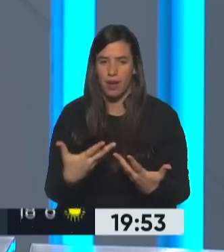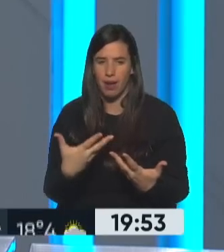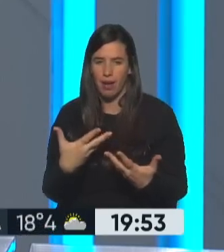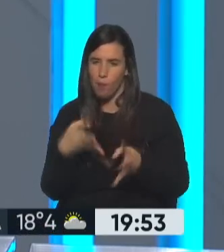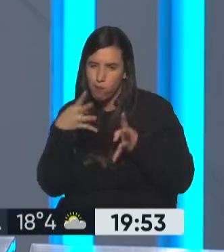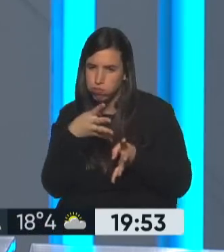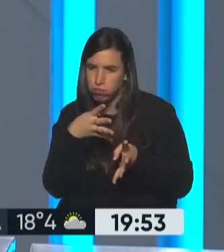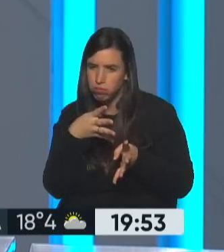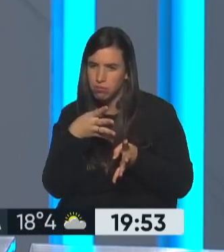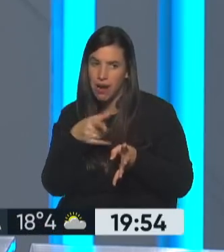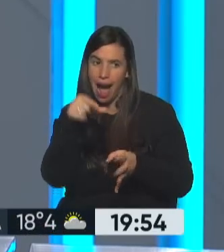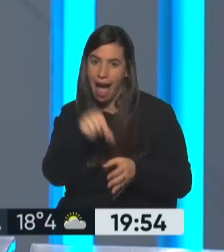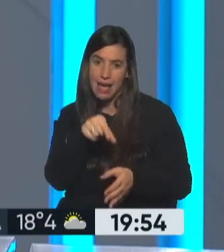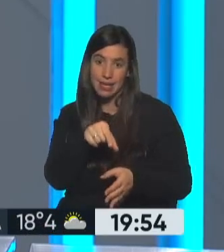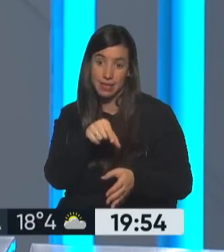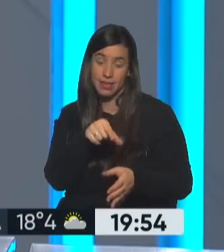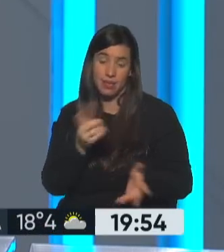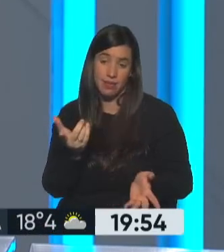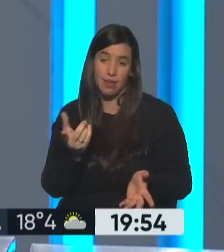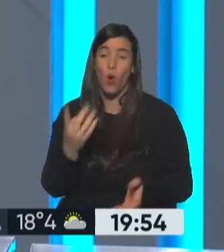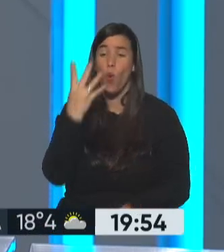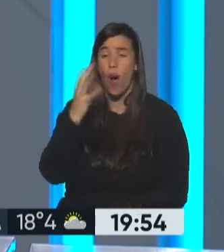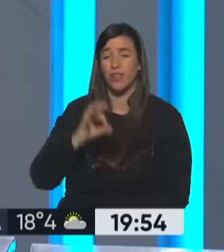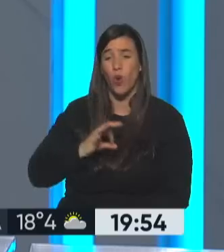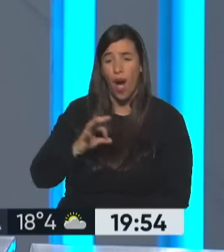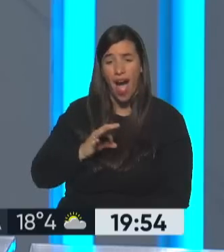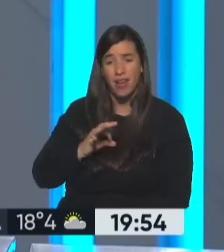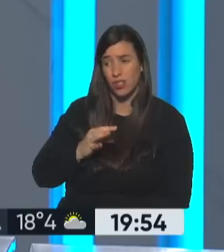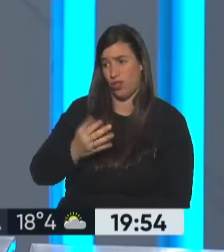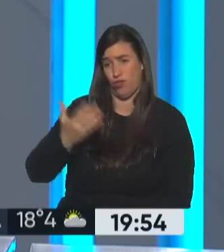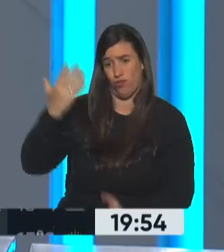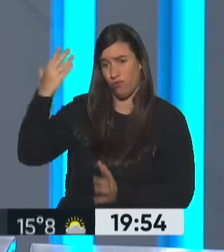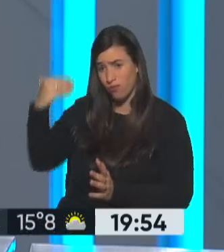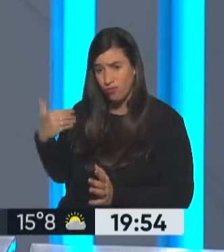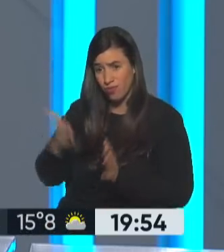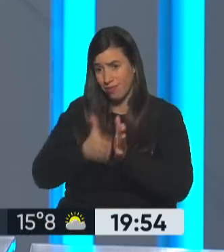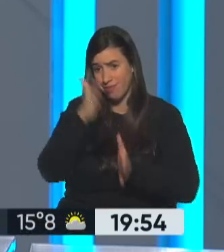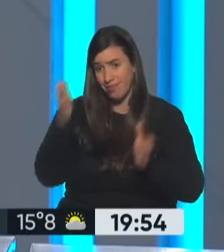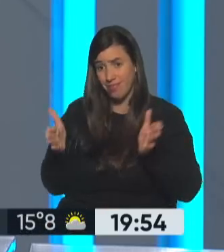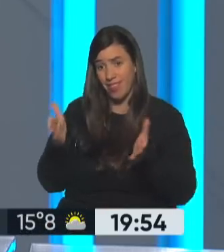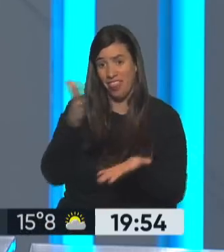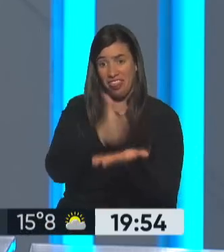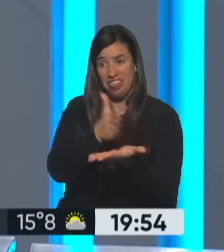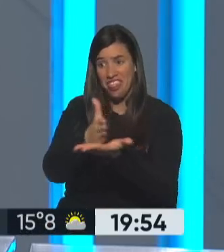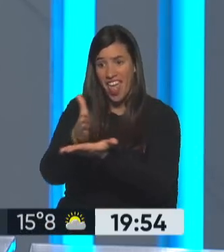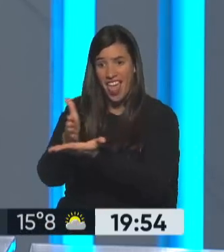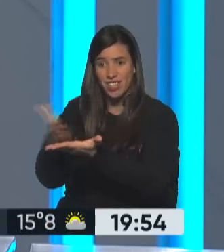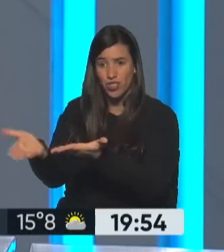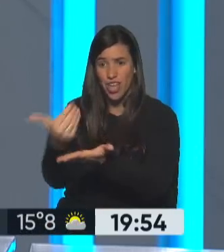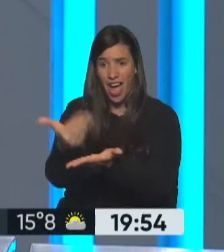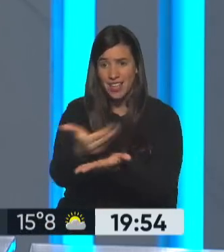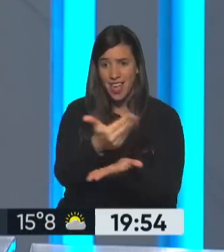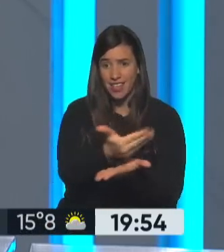ahí es donde van. Lo vimos durante los 4 años entre 2015 y 2019 en cuanto a la materia de recorte de derecho. Y pienso otra cosa con esto que decías,